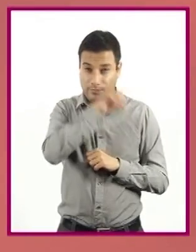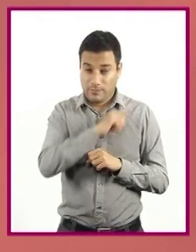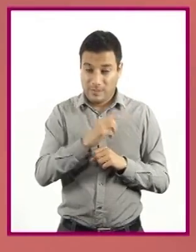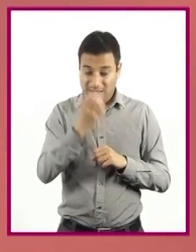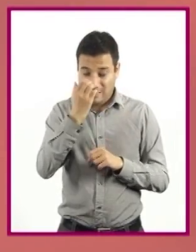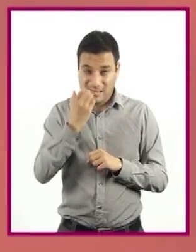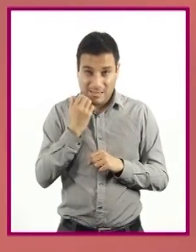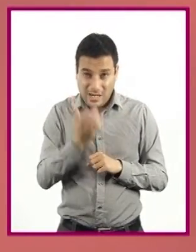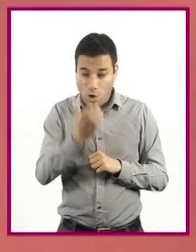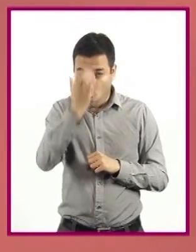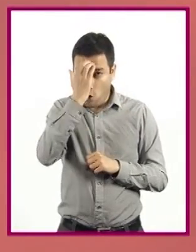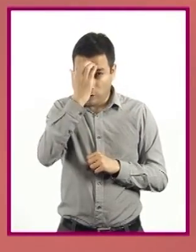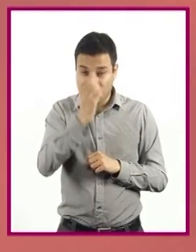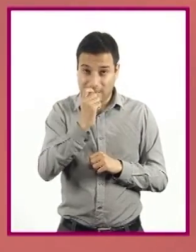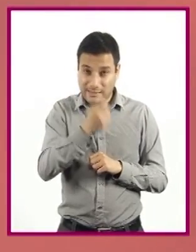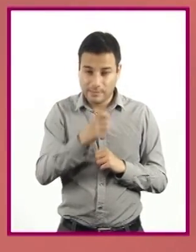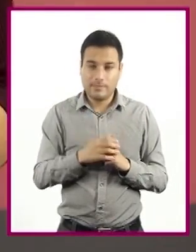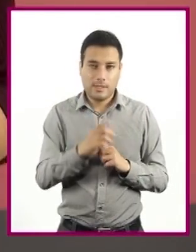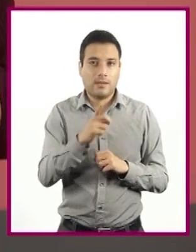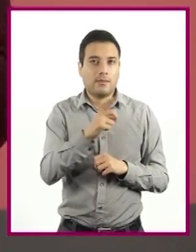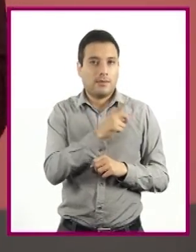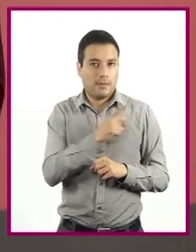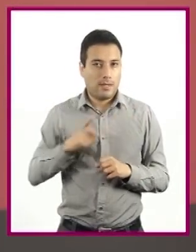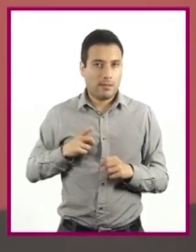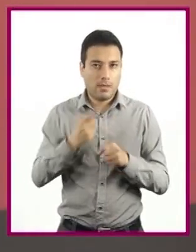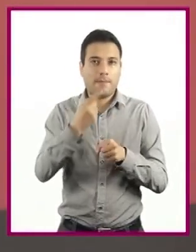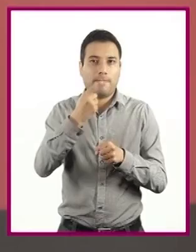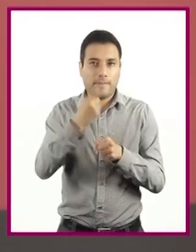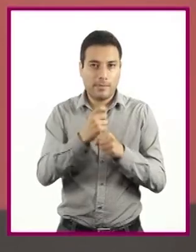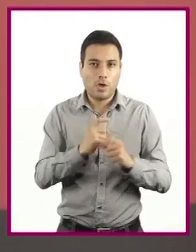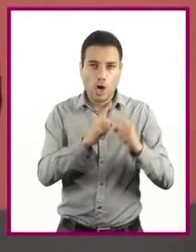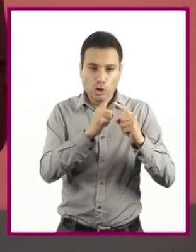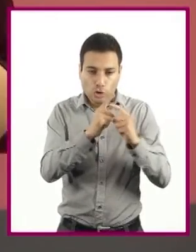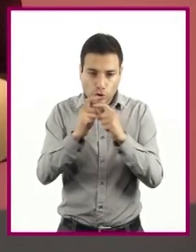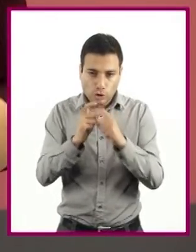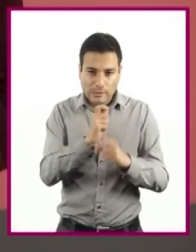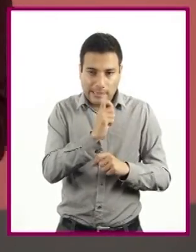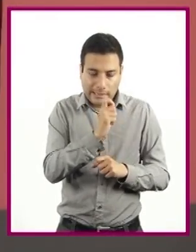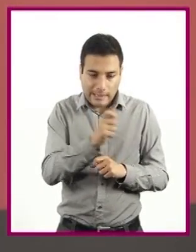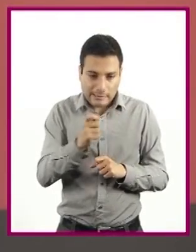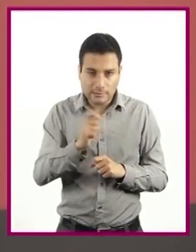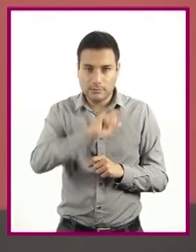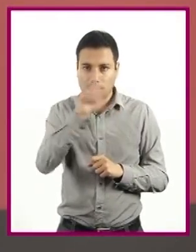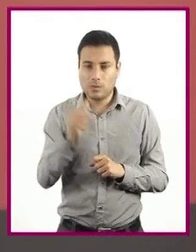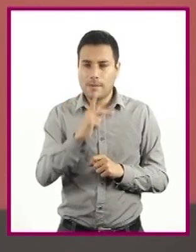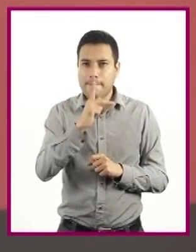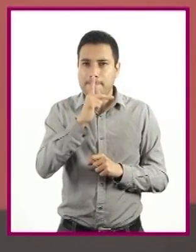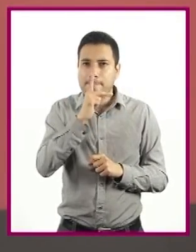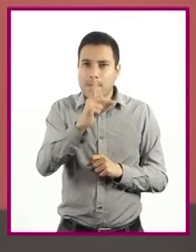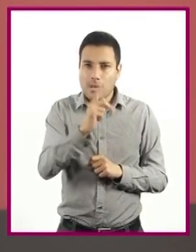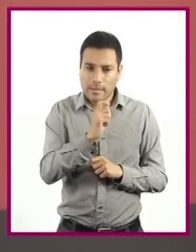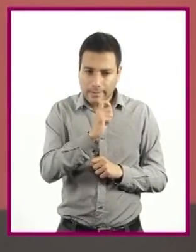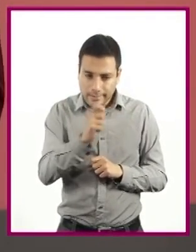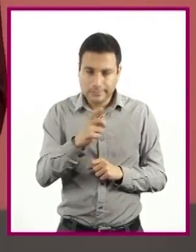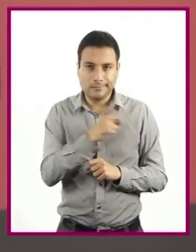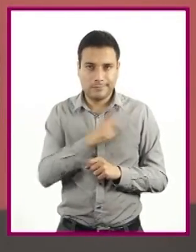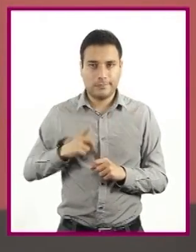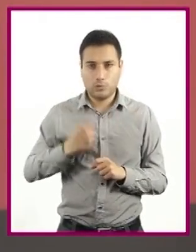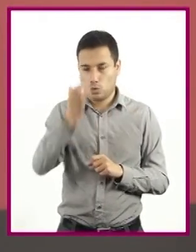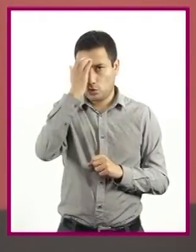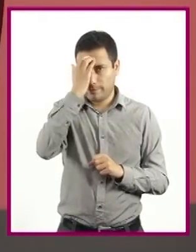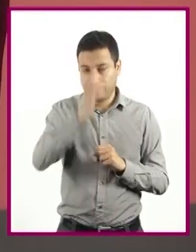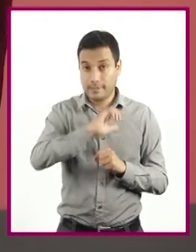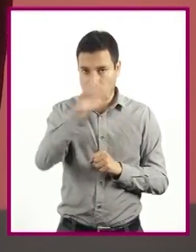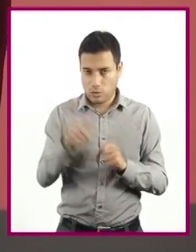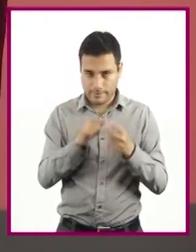proverbio, obligatoriamente hay que comprender primero los caracteres chinos y los conceptos que estos representan.